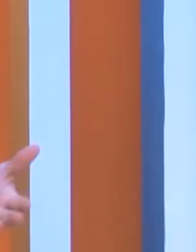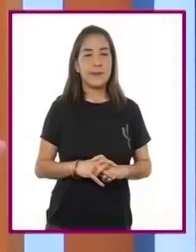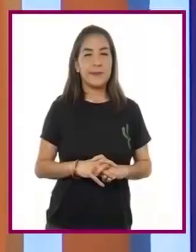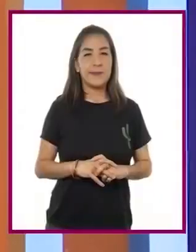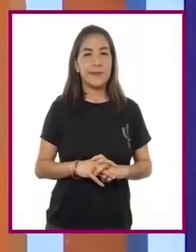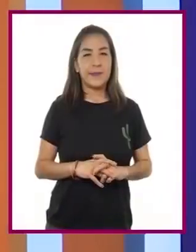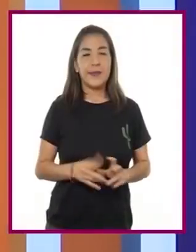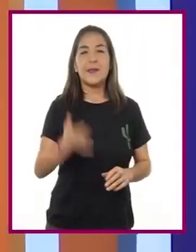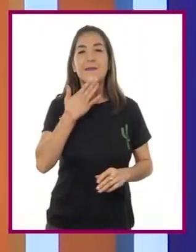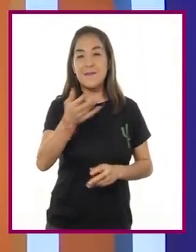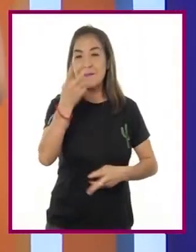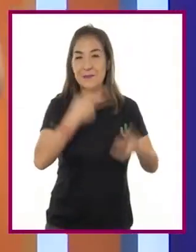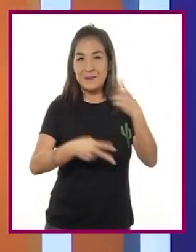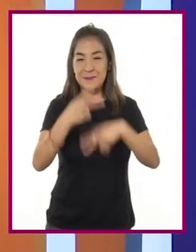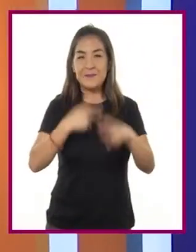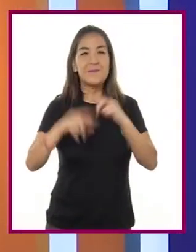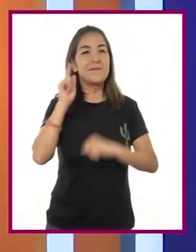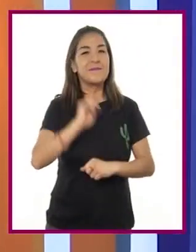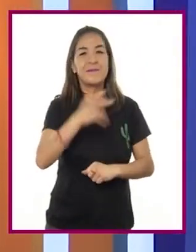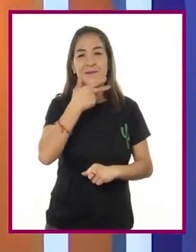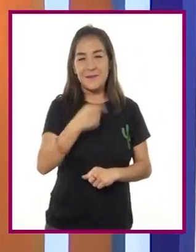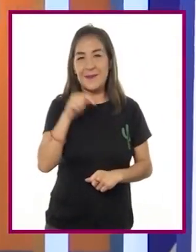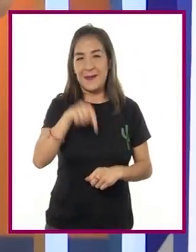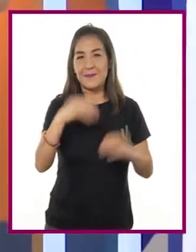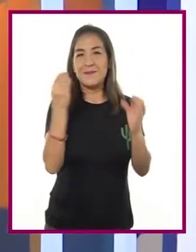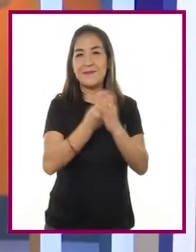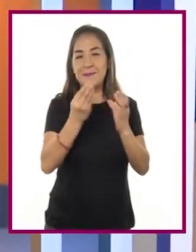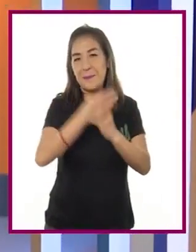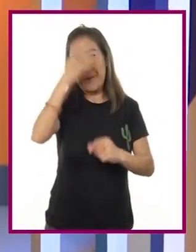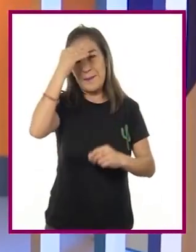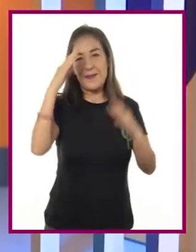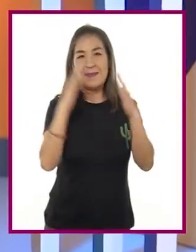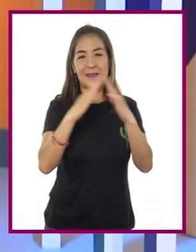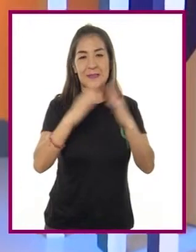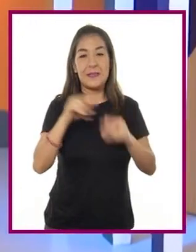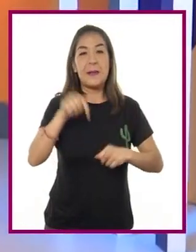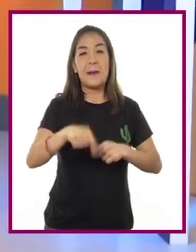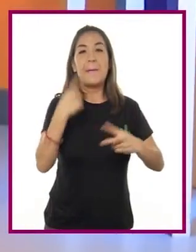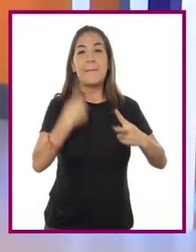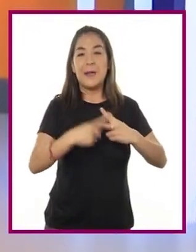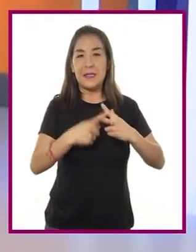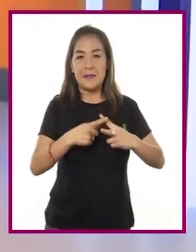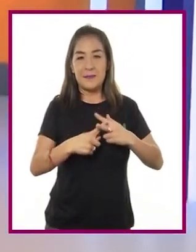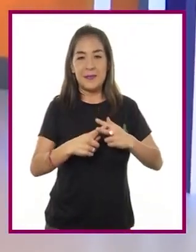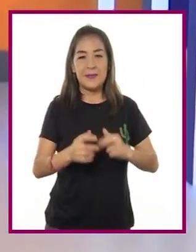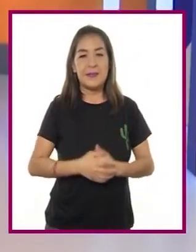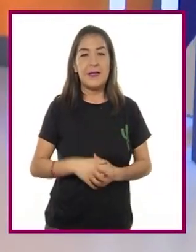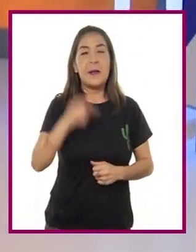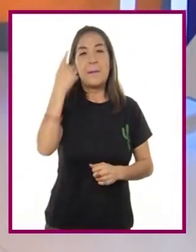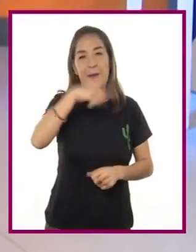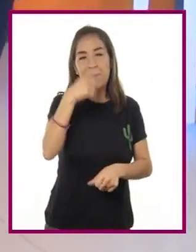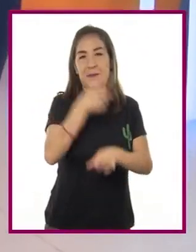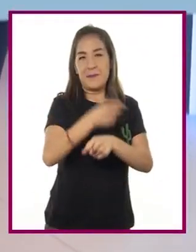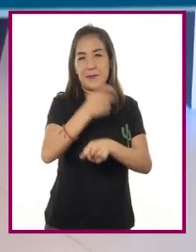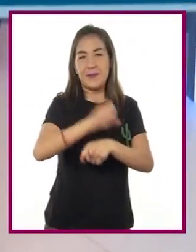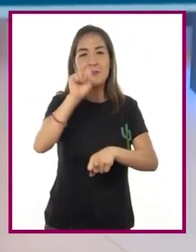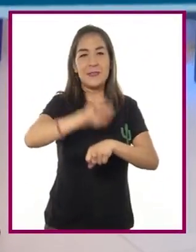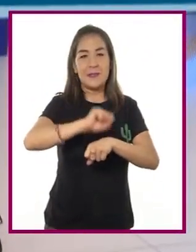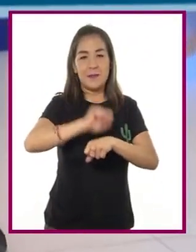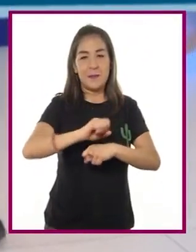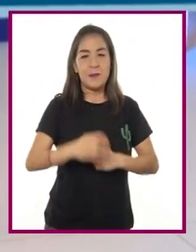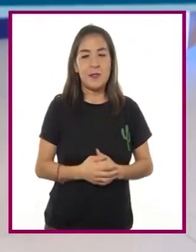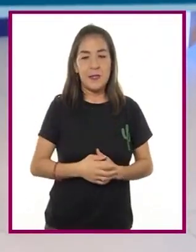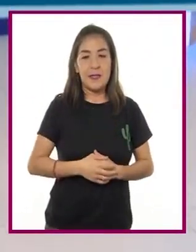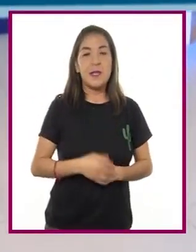Bienvenidas y bienvenidos a una lección más de Aprende en Casa de la asignatura de Matemáticas para primer grado de secundaria. Yo